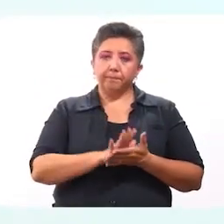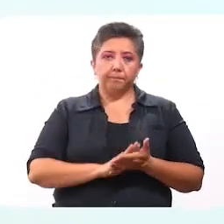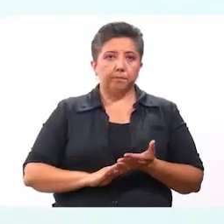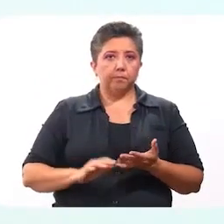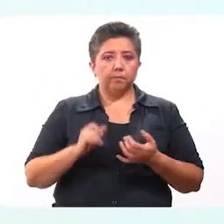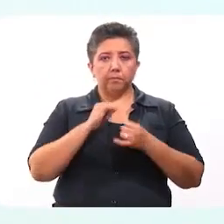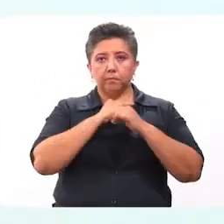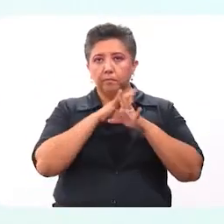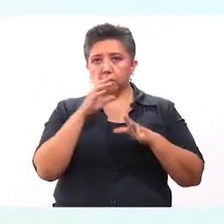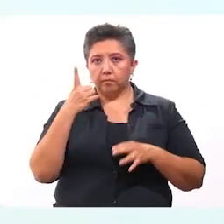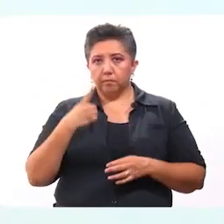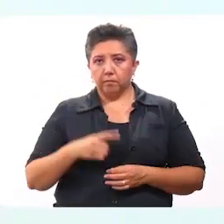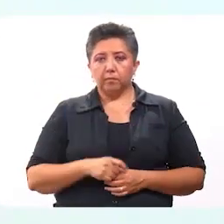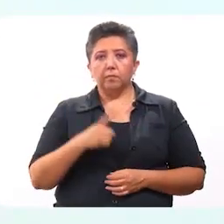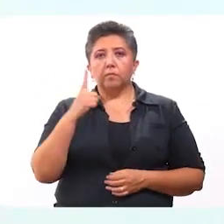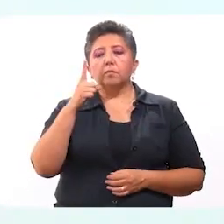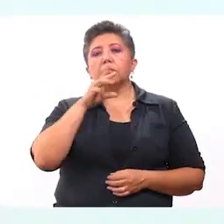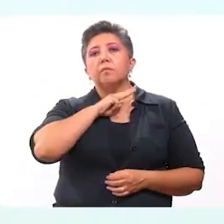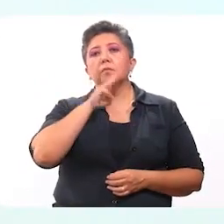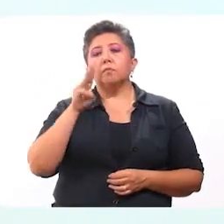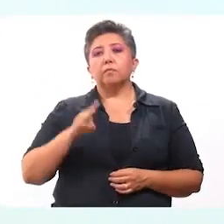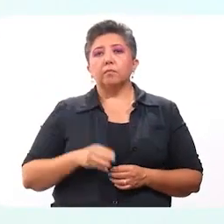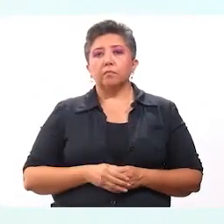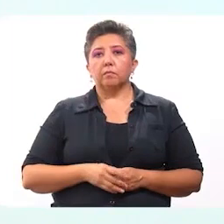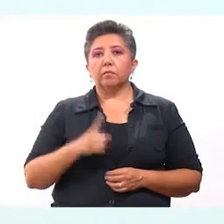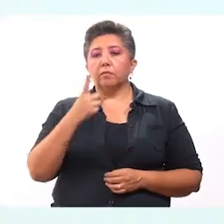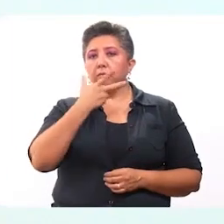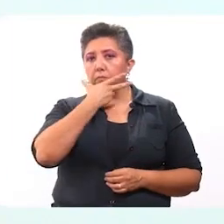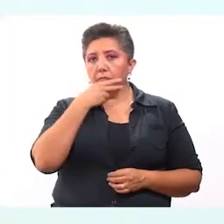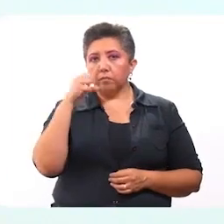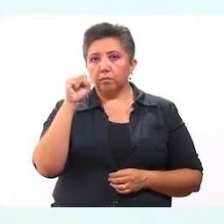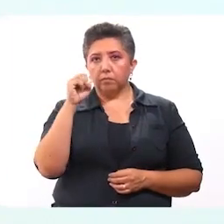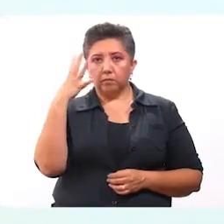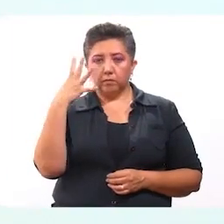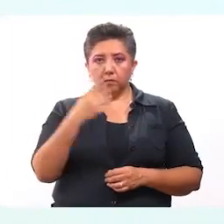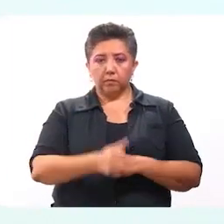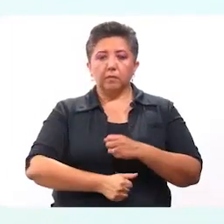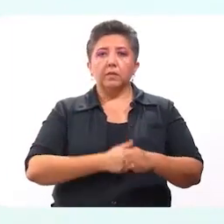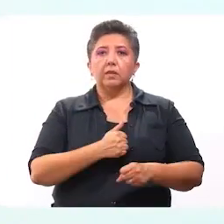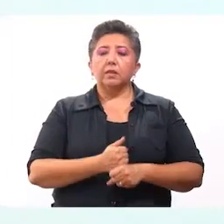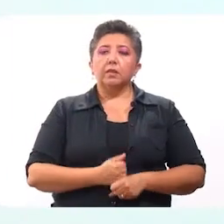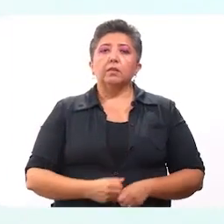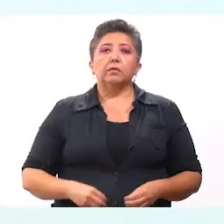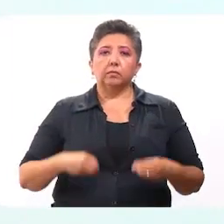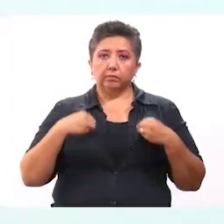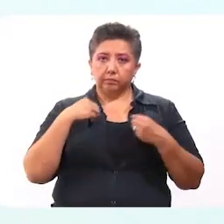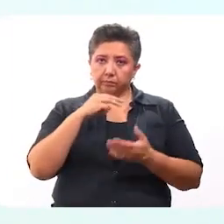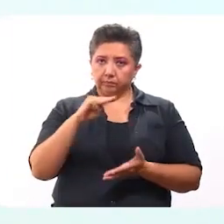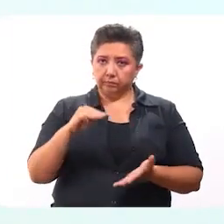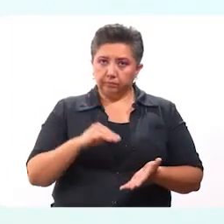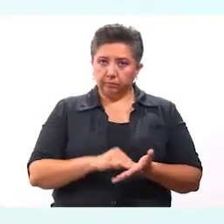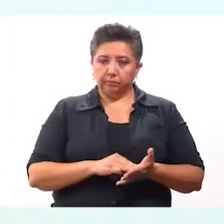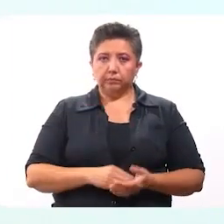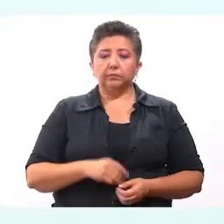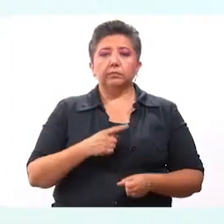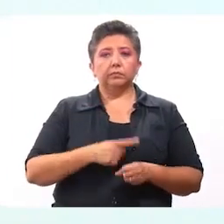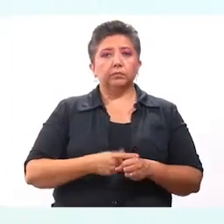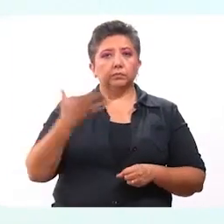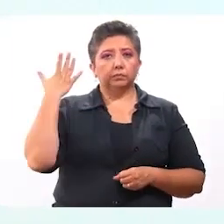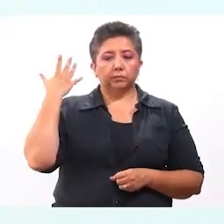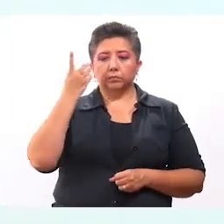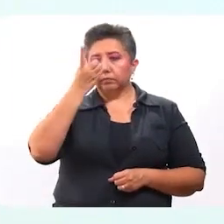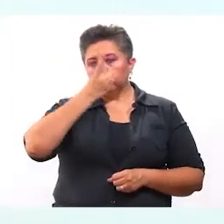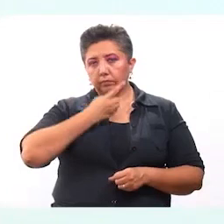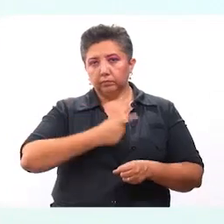Lamentablemente en este parte médico informamos de un fallecimiento. Un hombre de 64 años de edad, residente de Mérida, que padecía